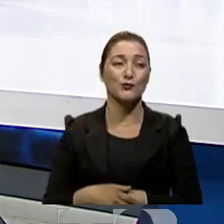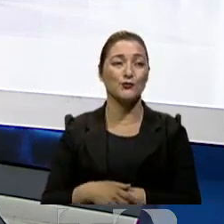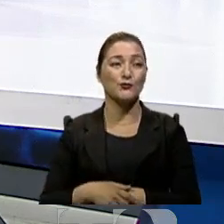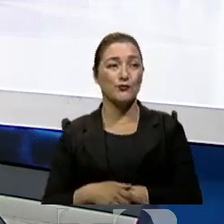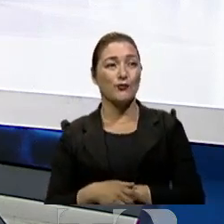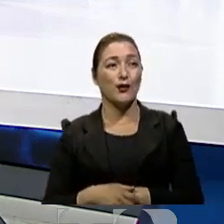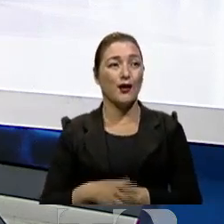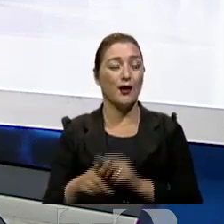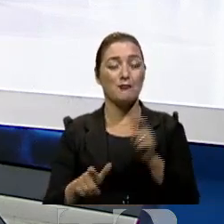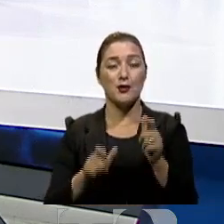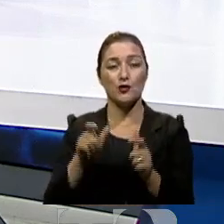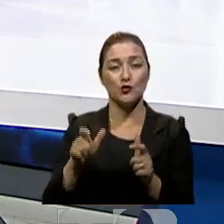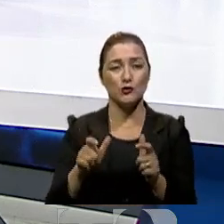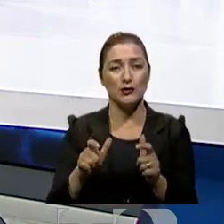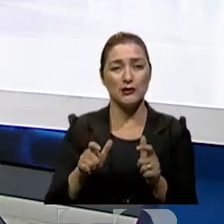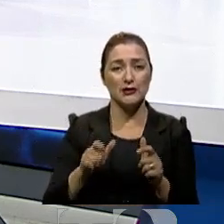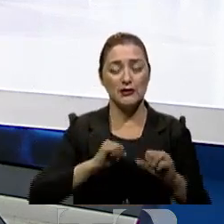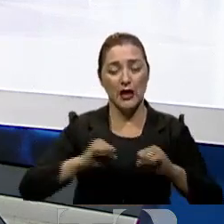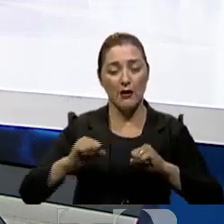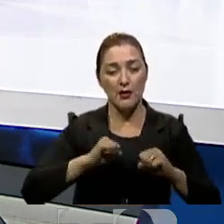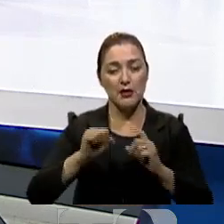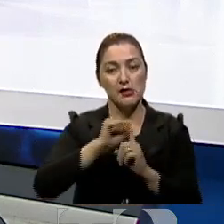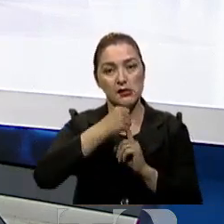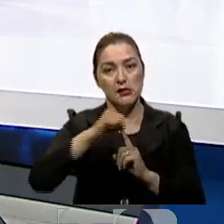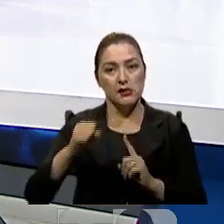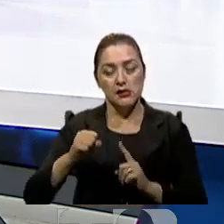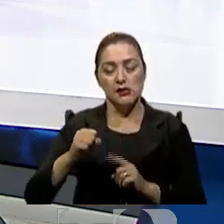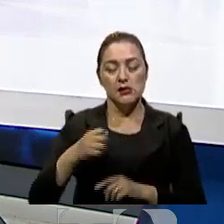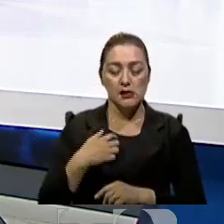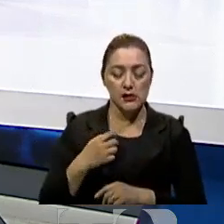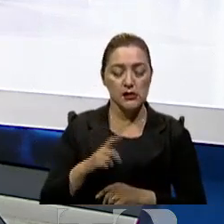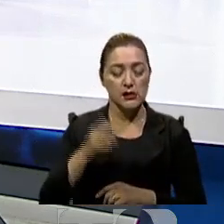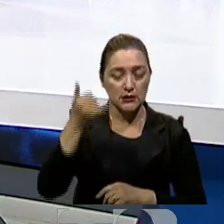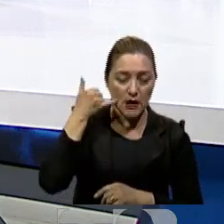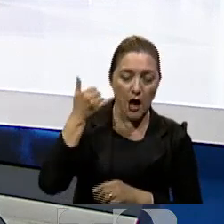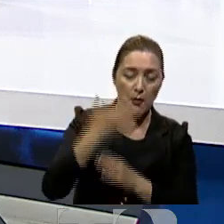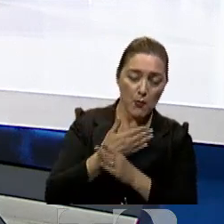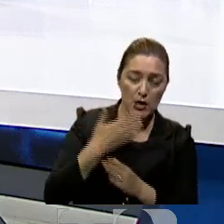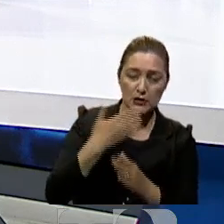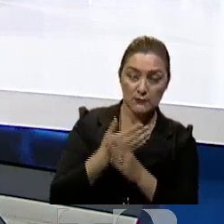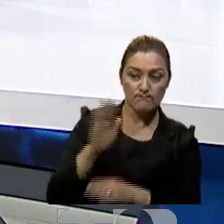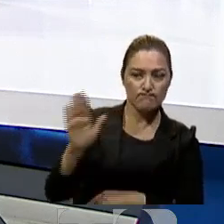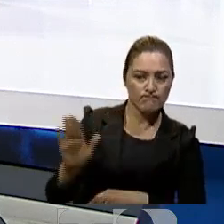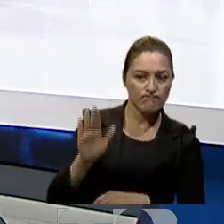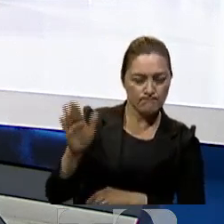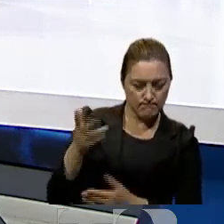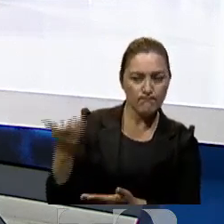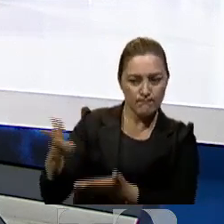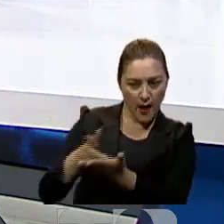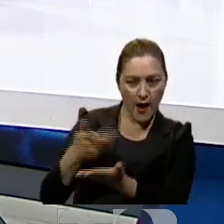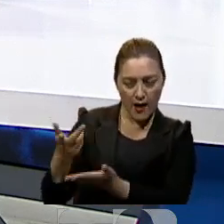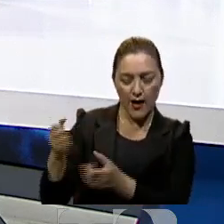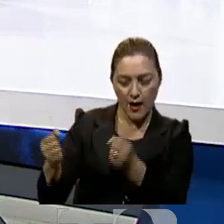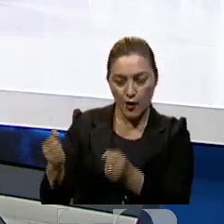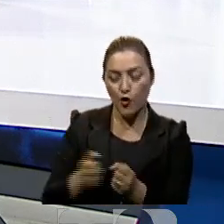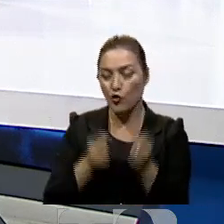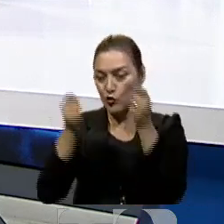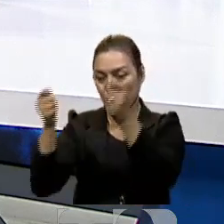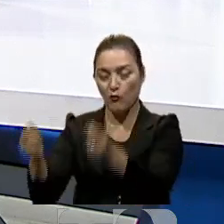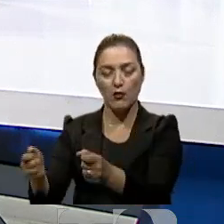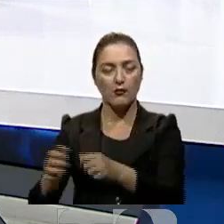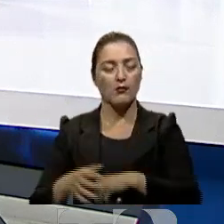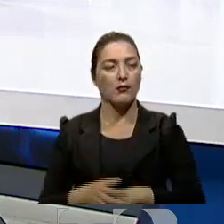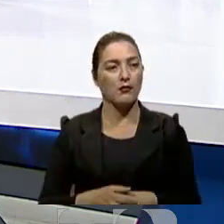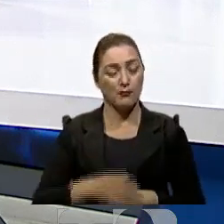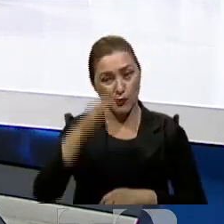Y las personas tienen que atravesar por esta situación. Extorsión, los agentes investigativos de la policía judicial no ayudan.